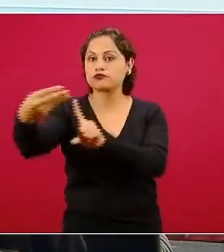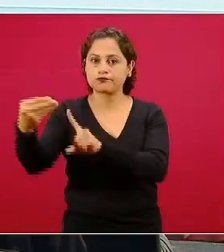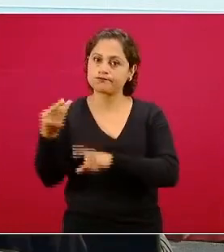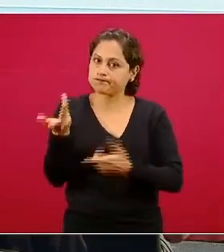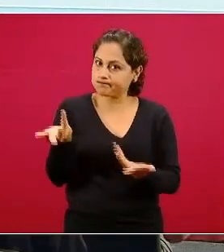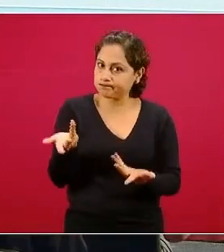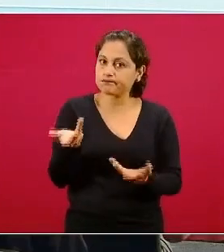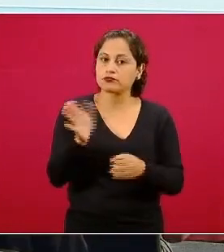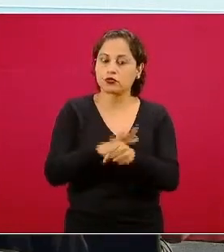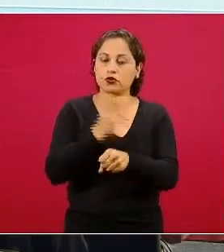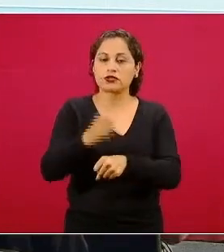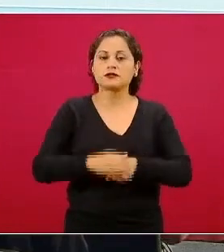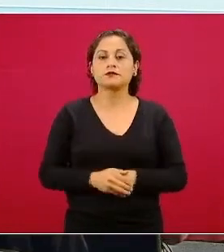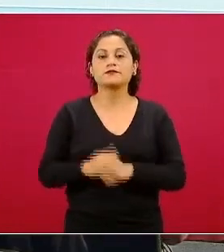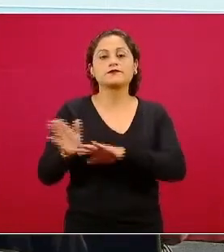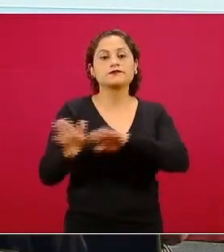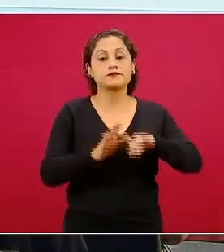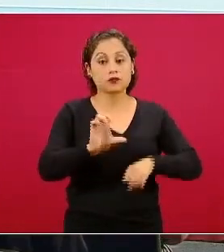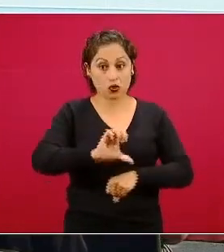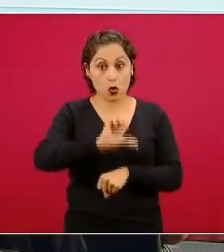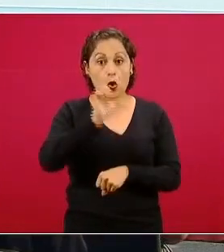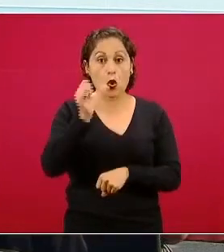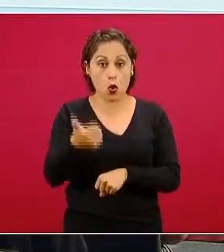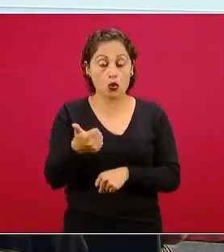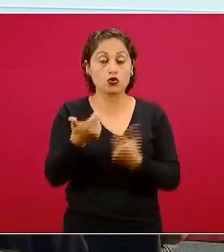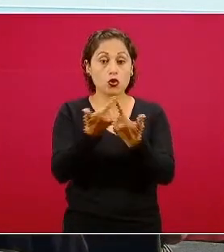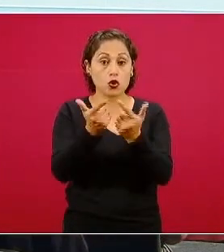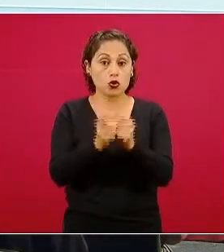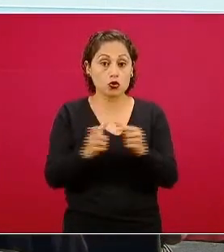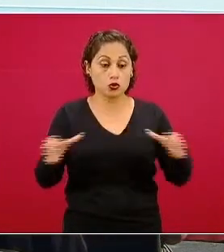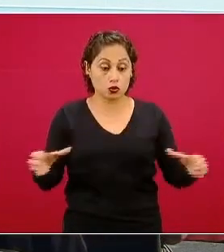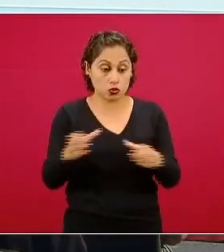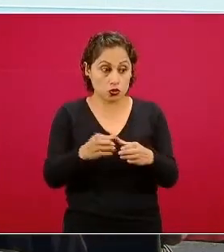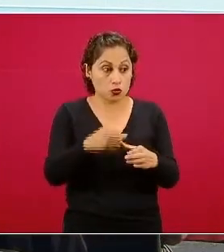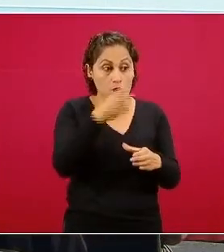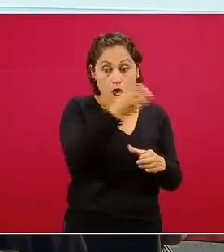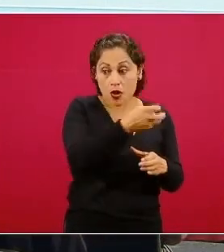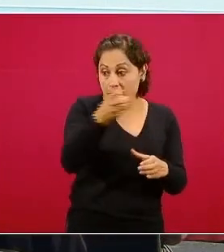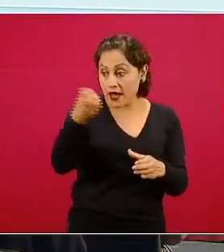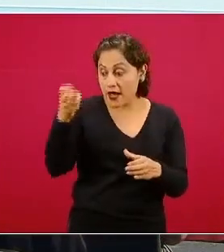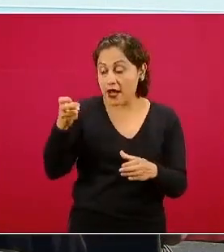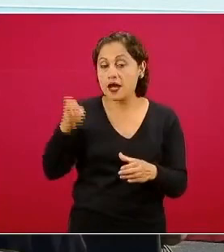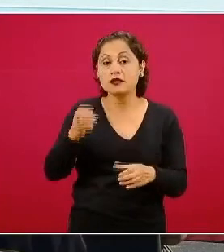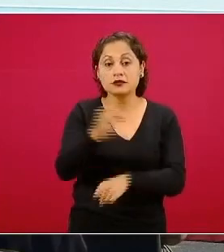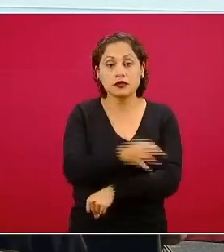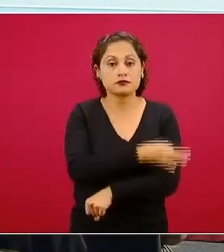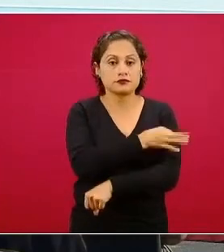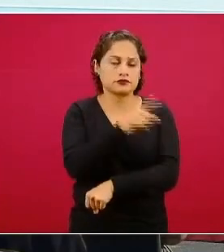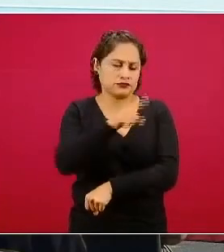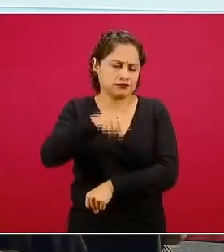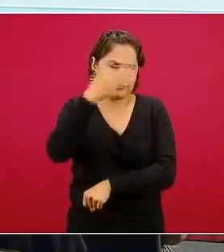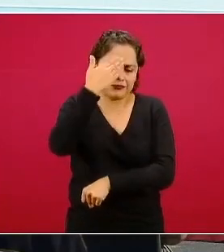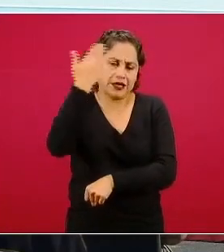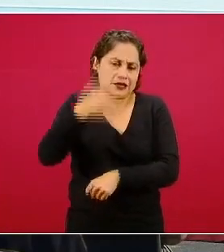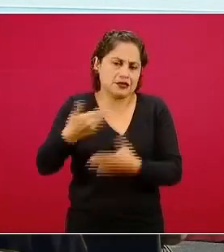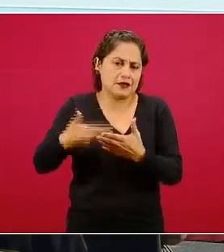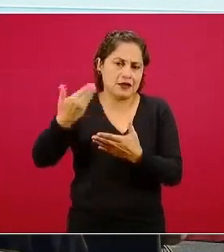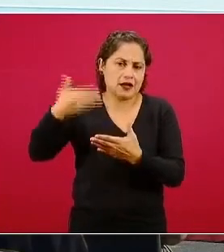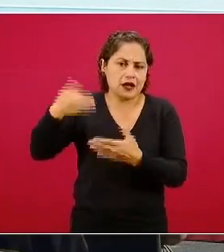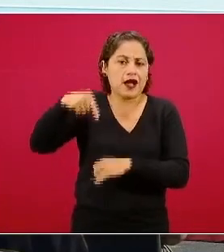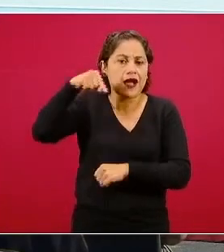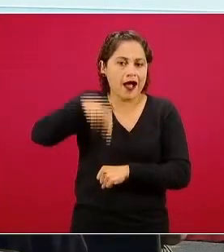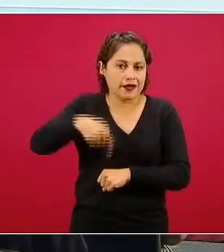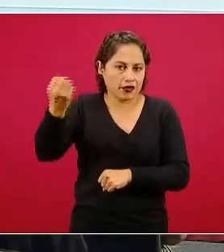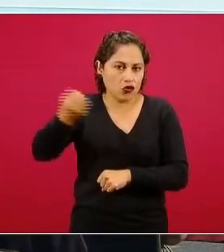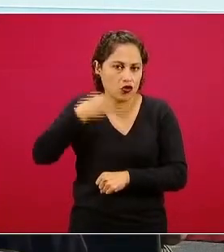Ahora, grupos seleccionados que tienen que ver con lo que ustedes han estado escuchando permanentemente en